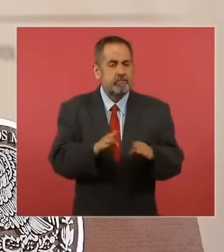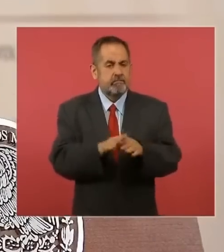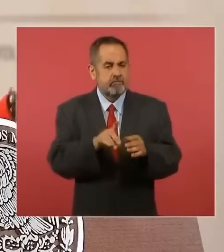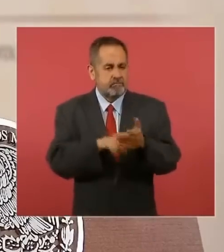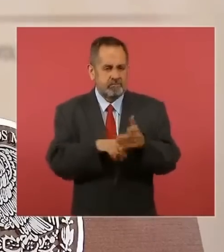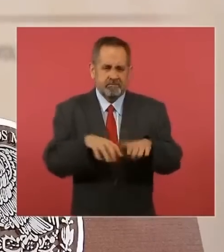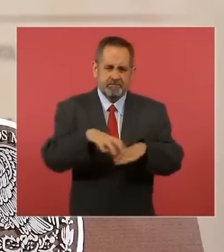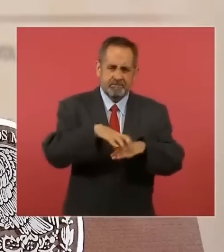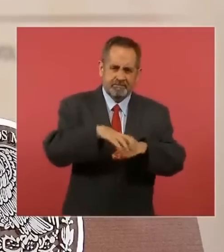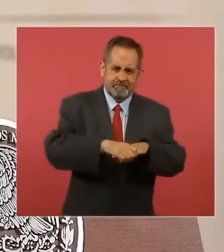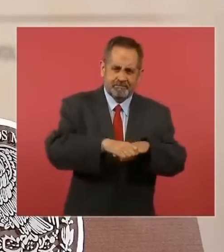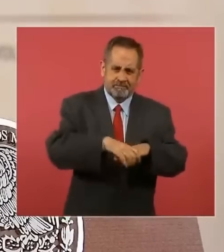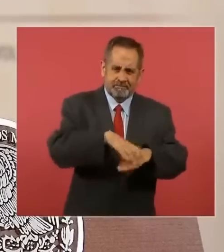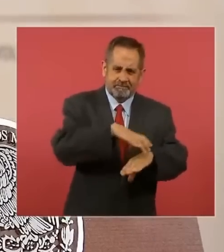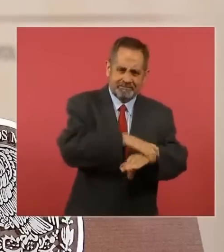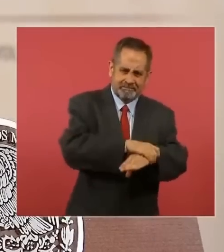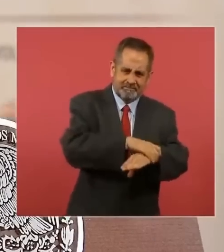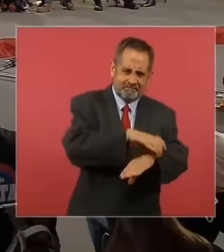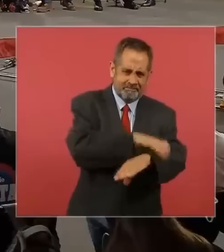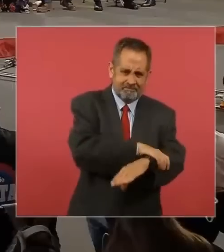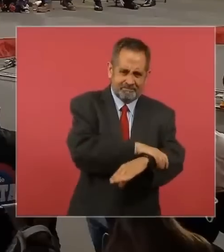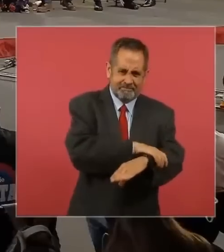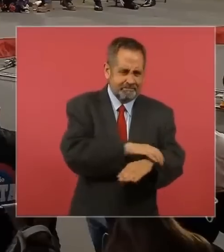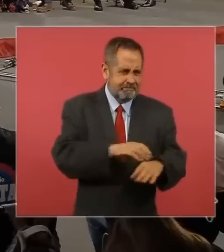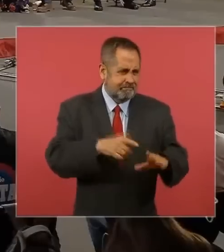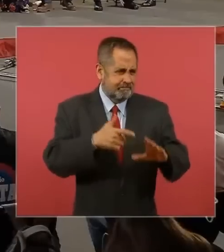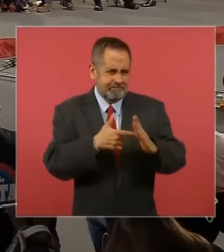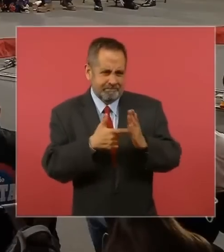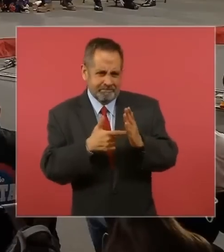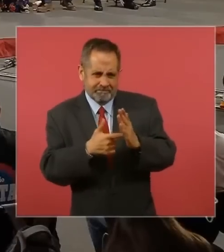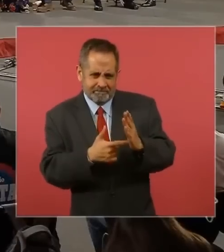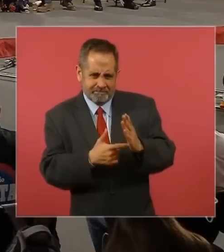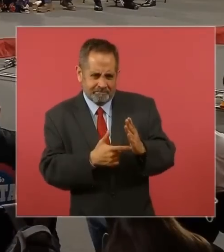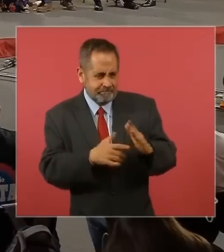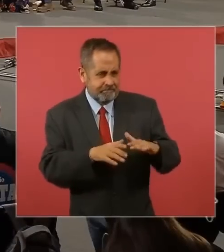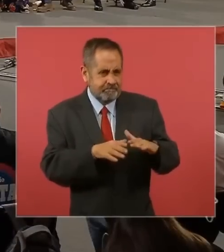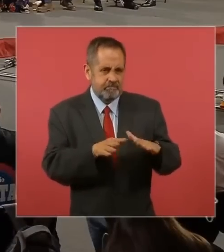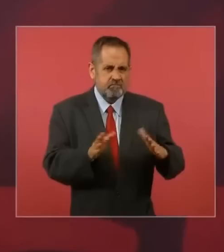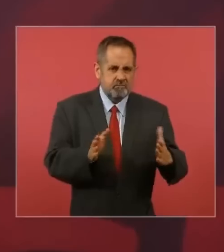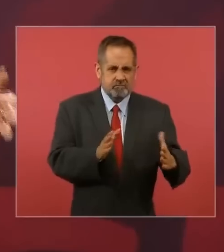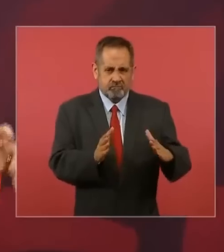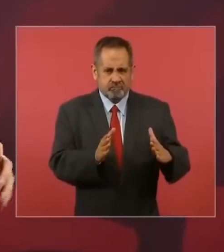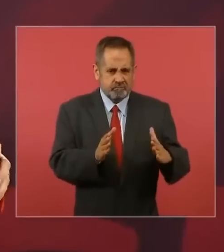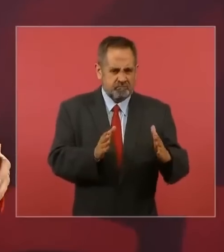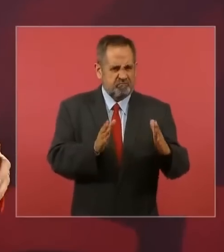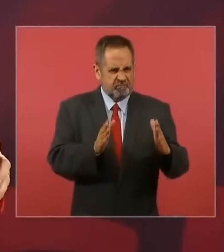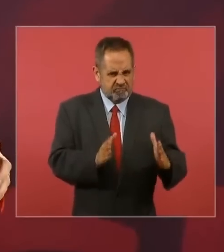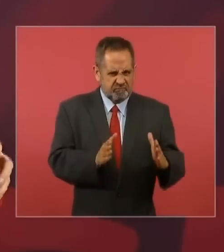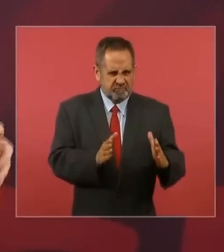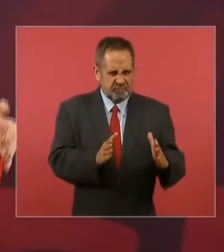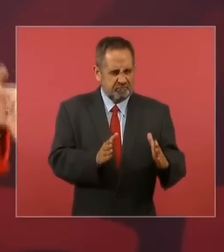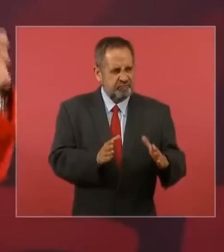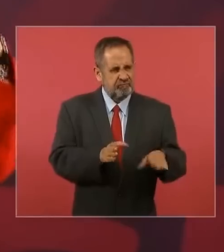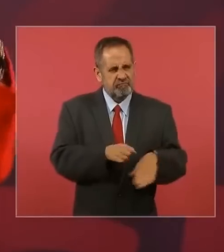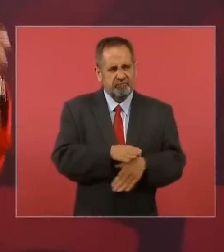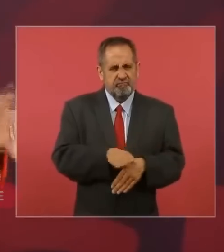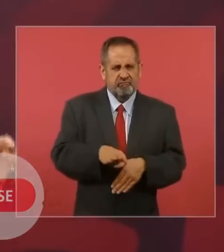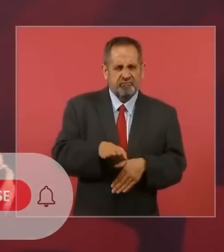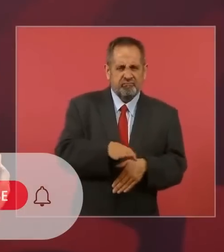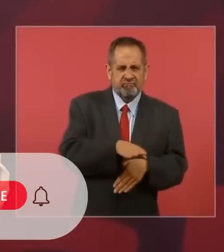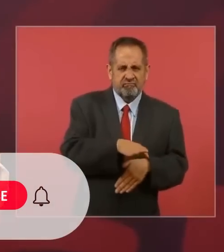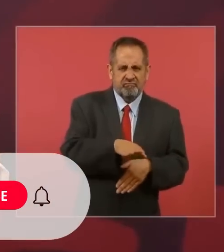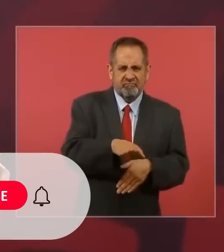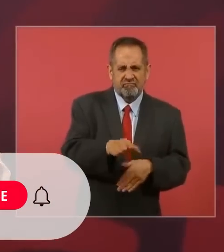se ancla el tren a la plataforma de tal forma que se equilibre el peso y la dimensión y podamos minimizar cualquier